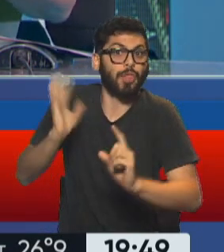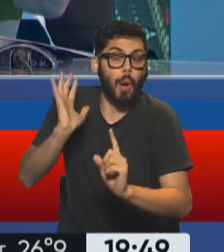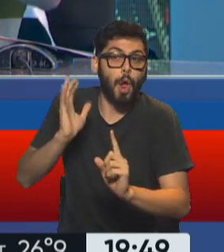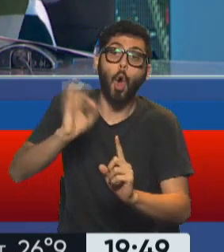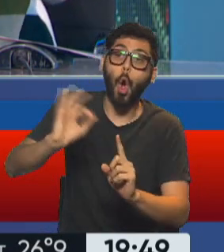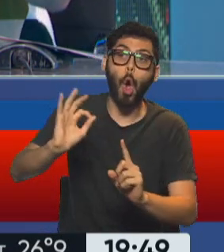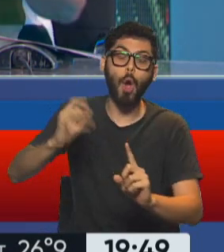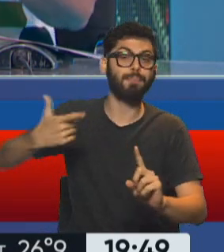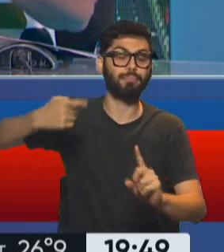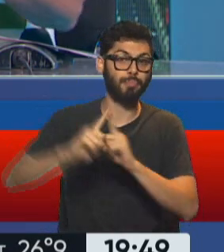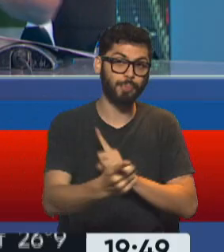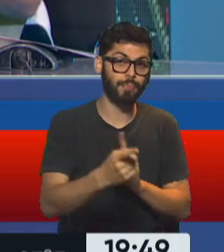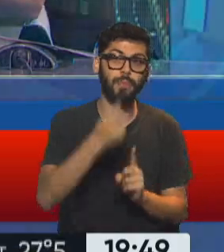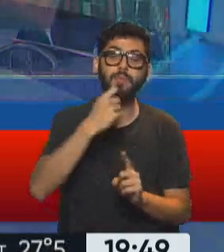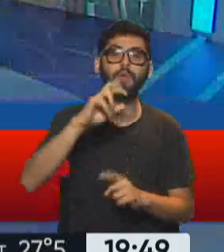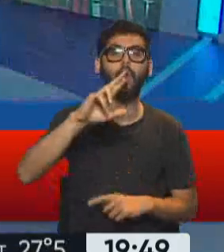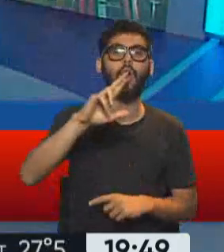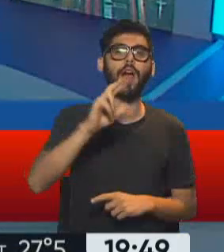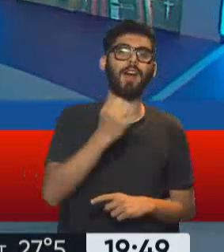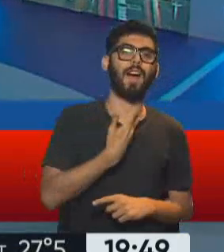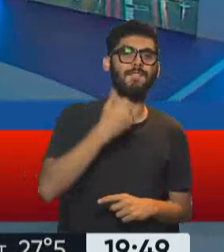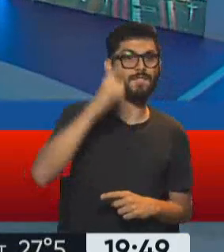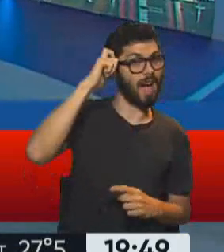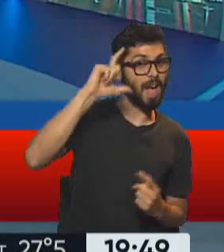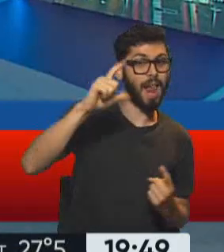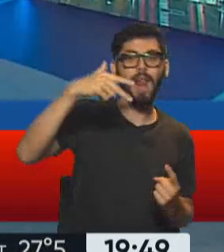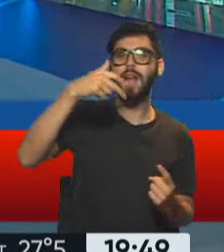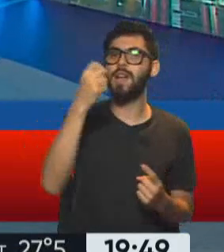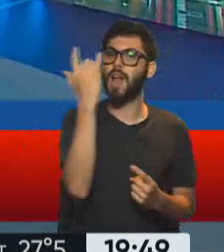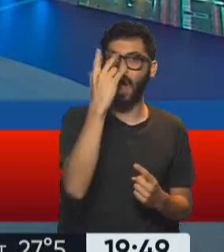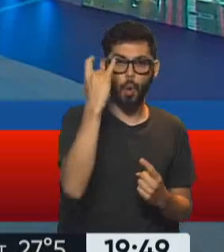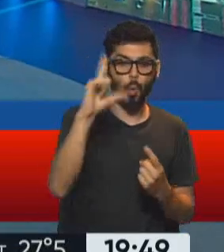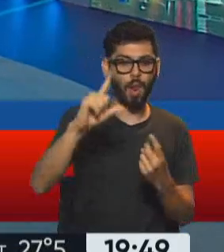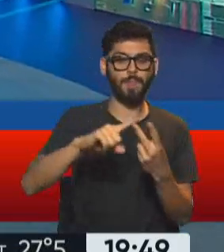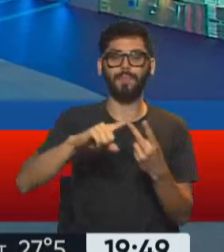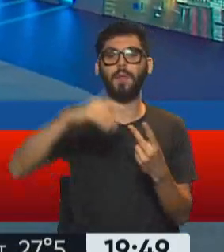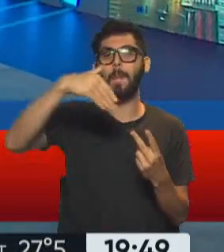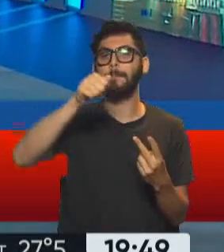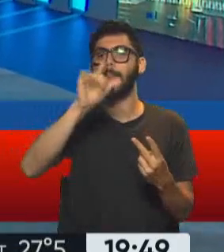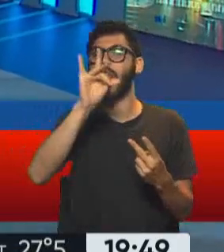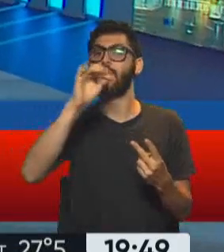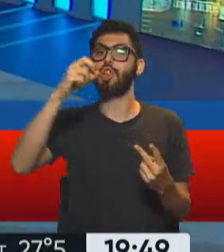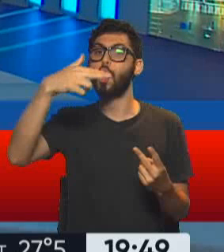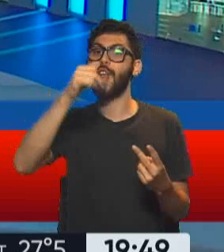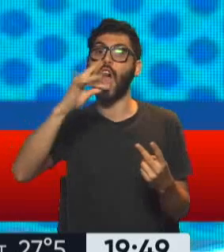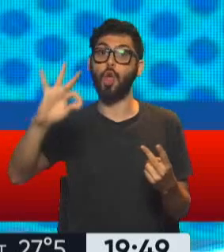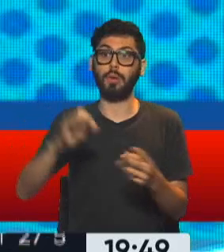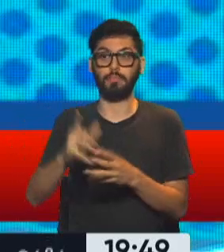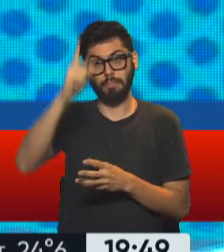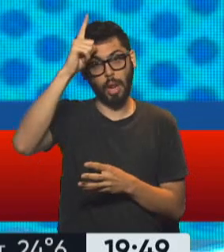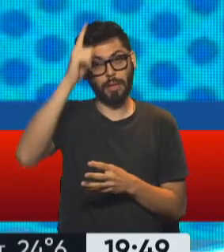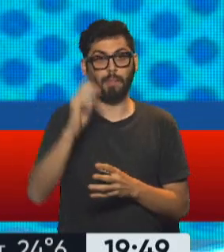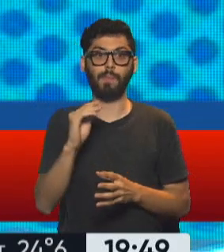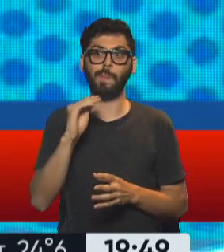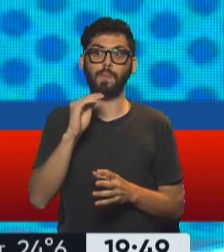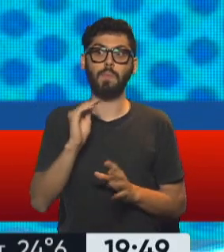en el caso de Rafael Nahuel, de Santiago Maldonado, en tantos otros casos, tienden a protegerse. Claro, dan su propia versión de los